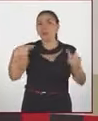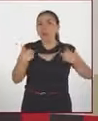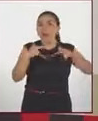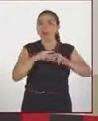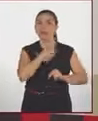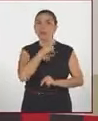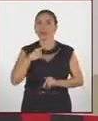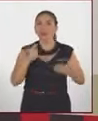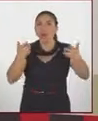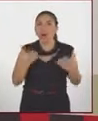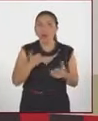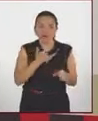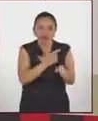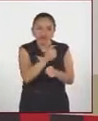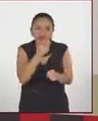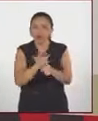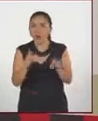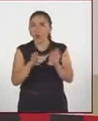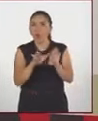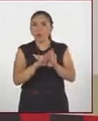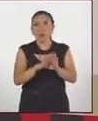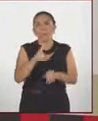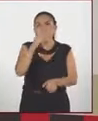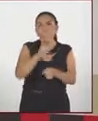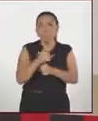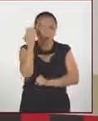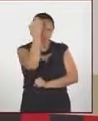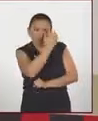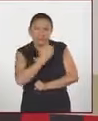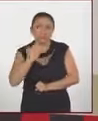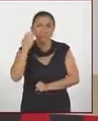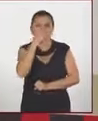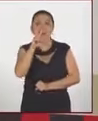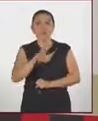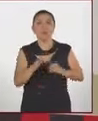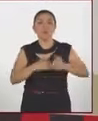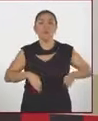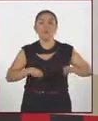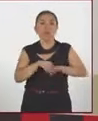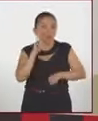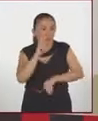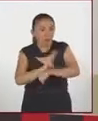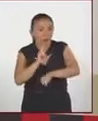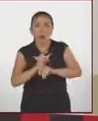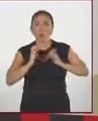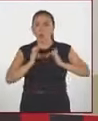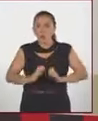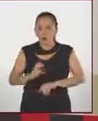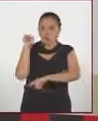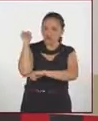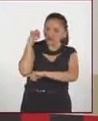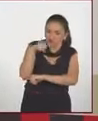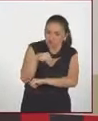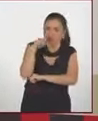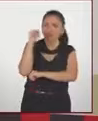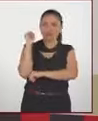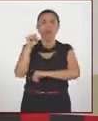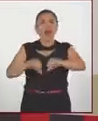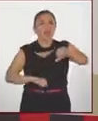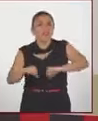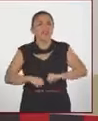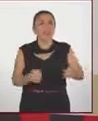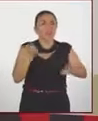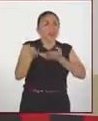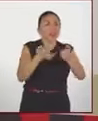de tener la iniciativa y la importancia de todas las posturas, las actividades que realizamos, que muchas veces es